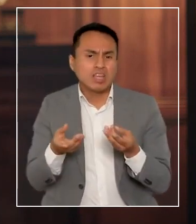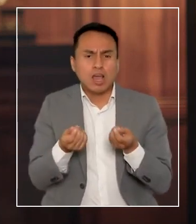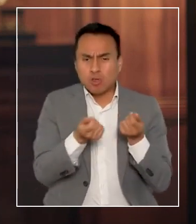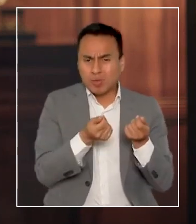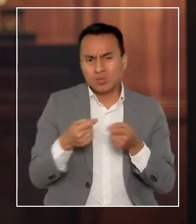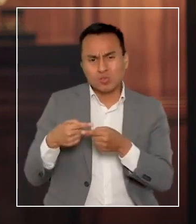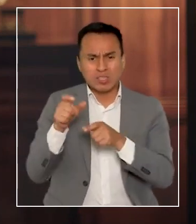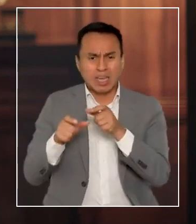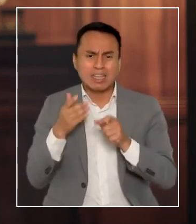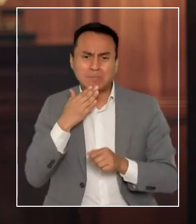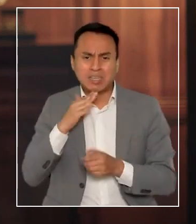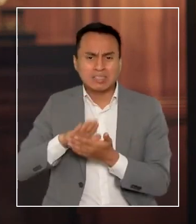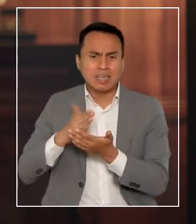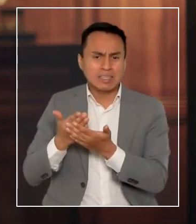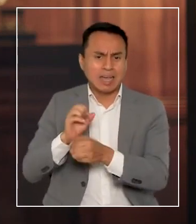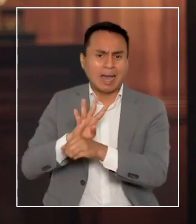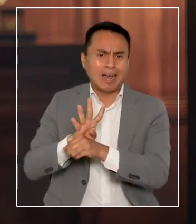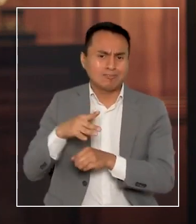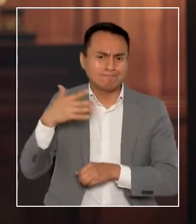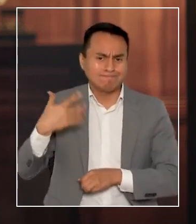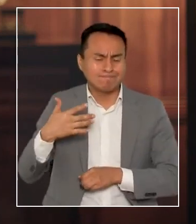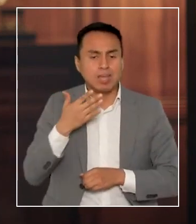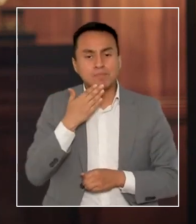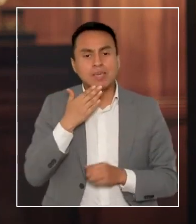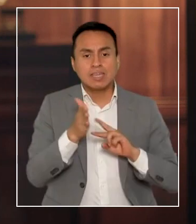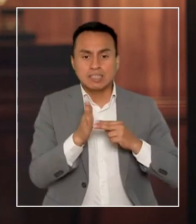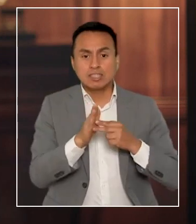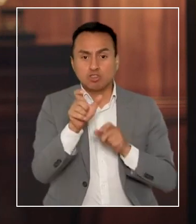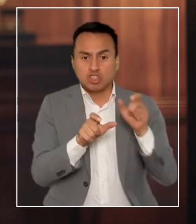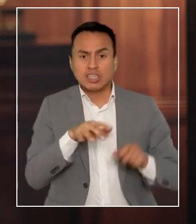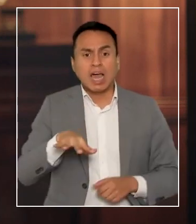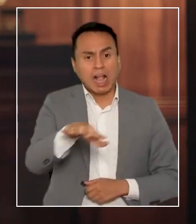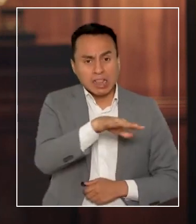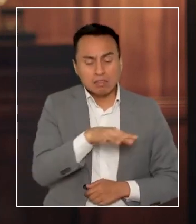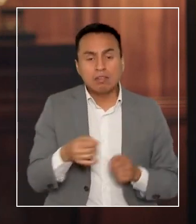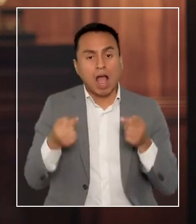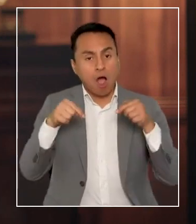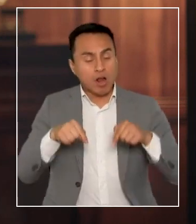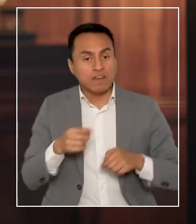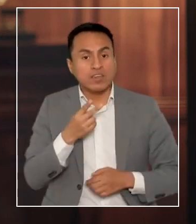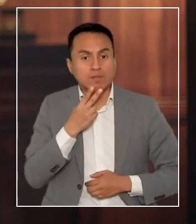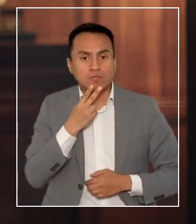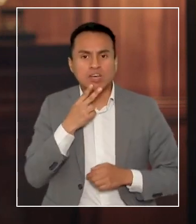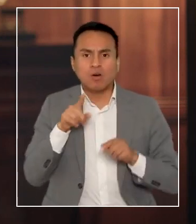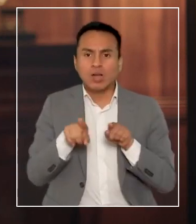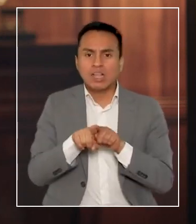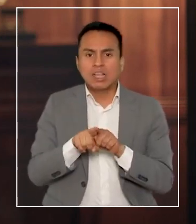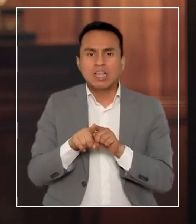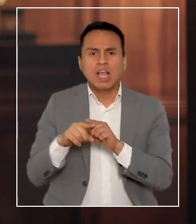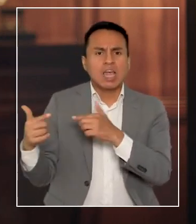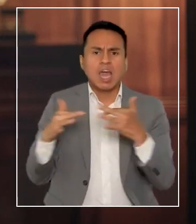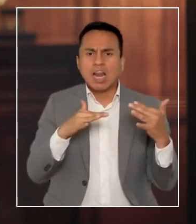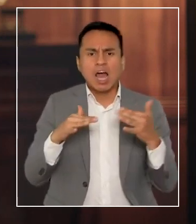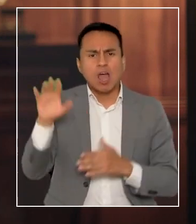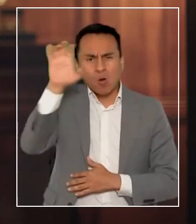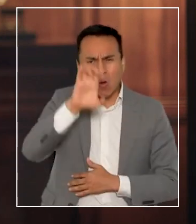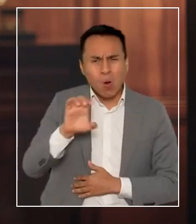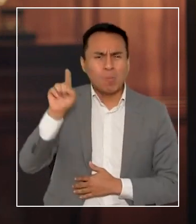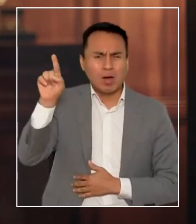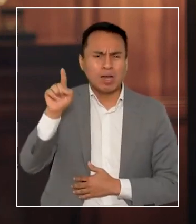y sanitarios también de una crisis social y ahora vivimos además los efectos de una guerra en Europa que esperamos